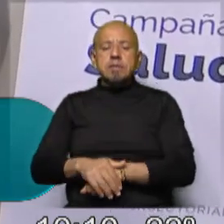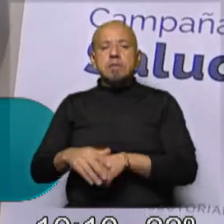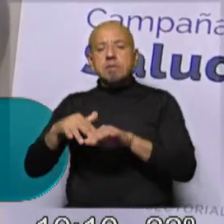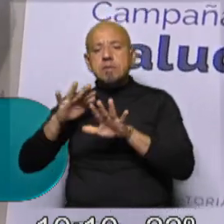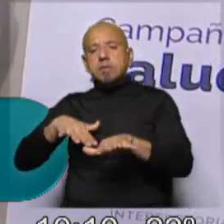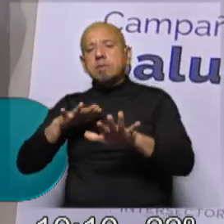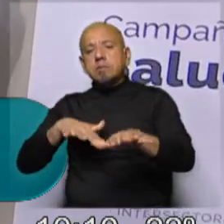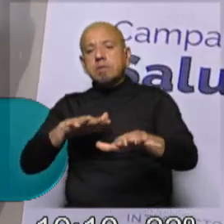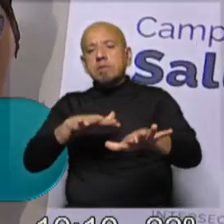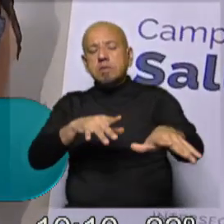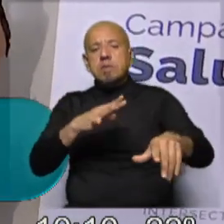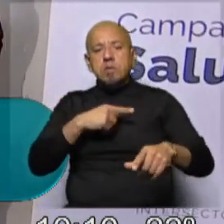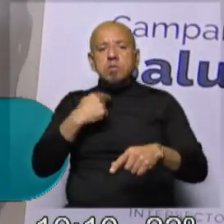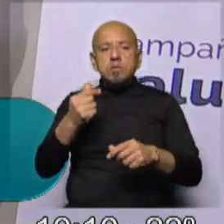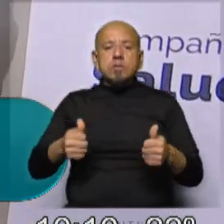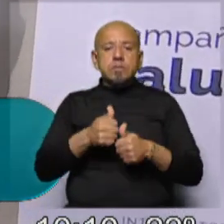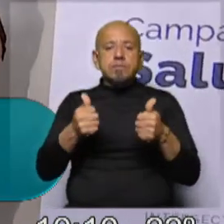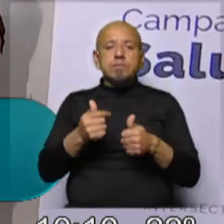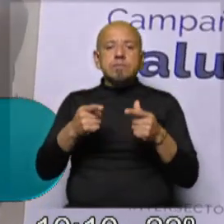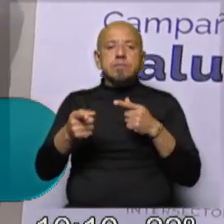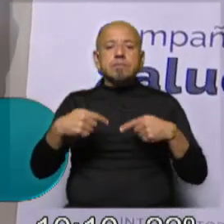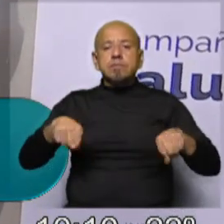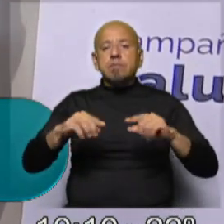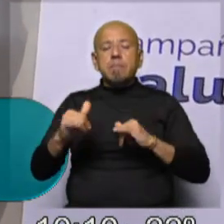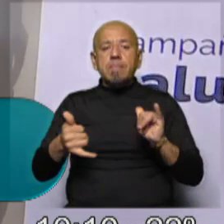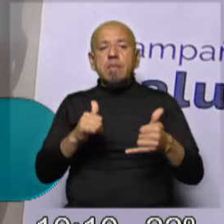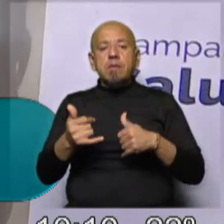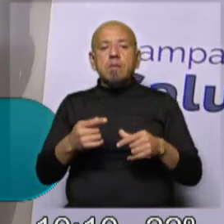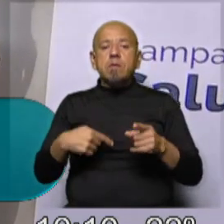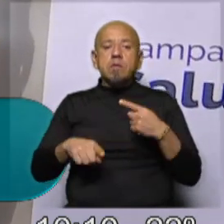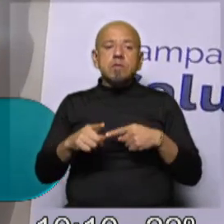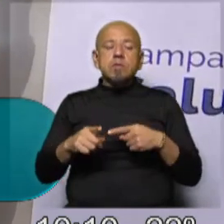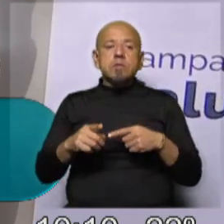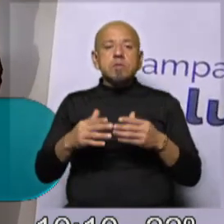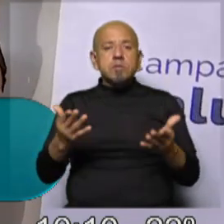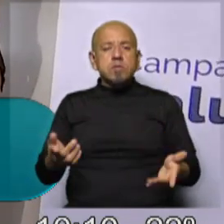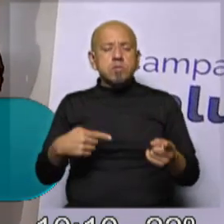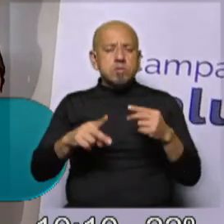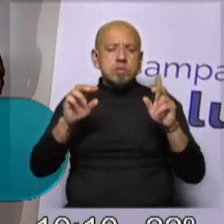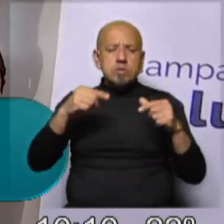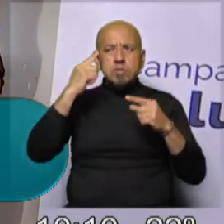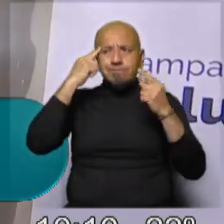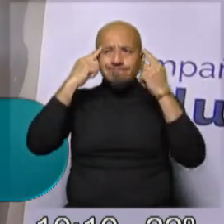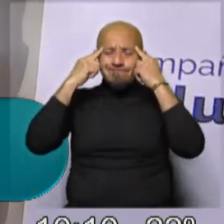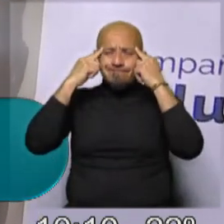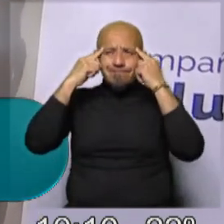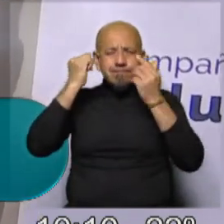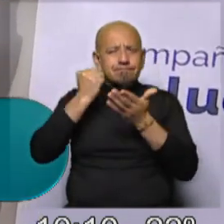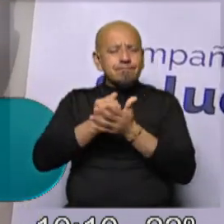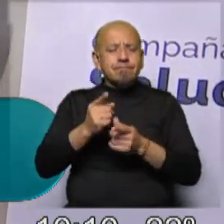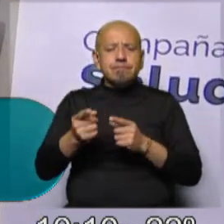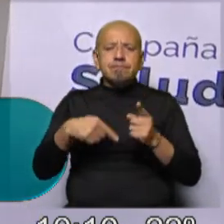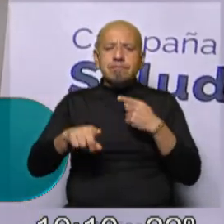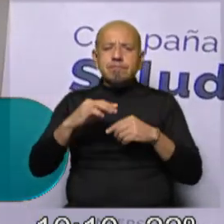otras actividades de salud mental. Y acá la parte lúdico-recreativa es eso, jugar un poco con los preconceptos, los prejuicios, la forma de ver